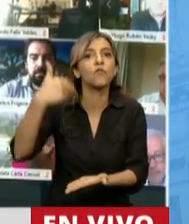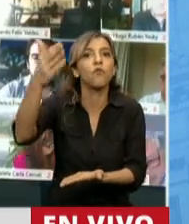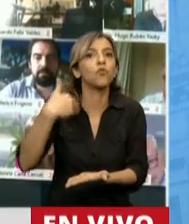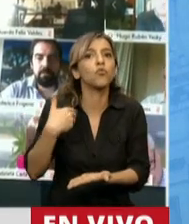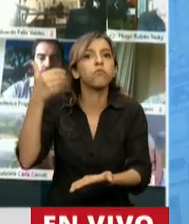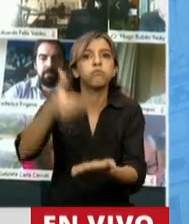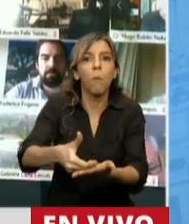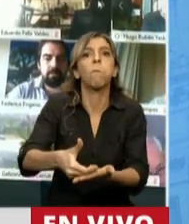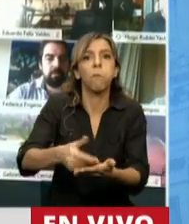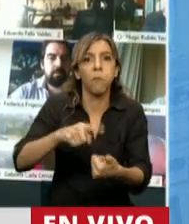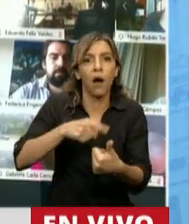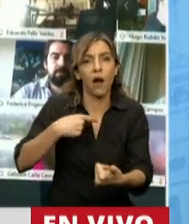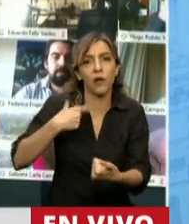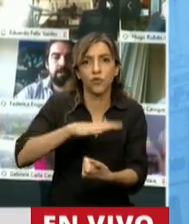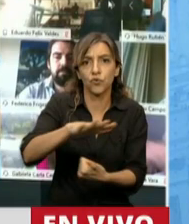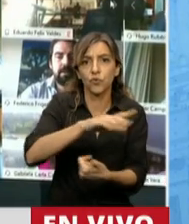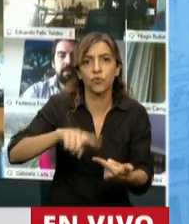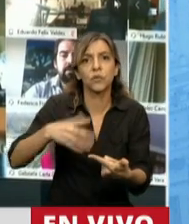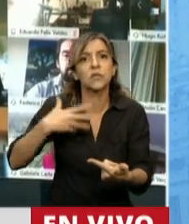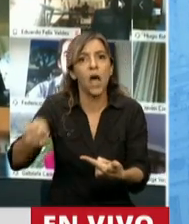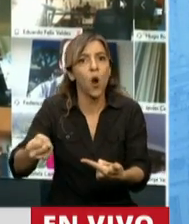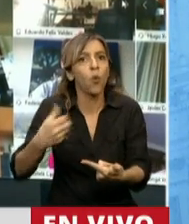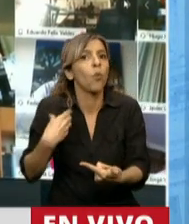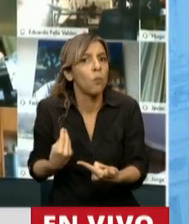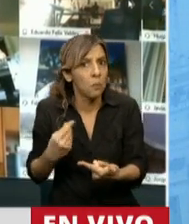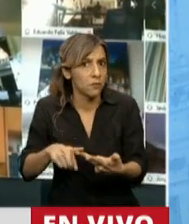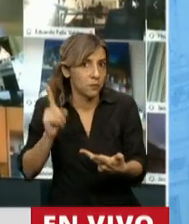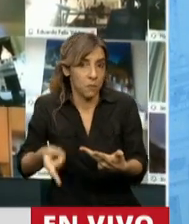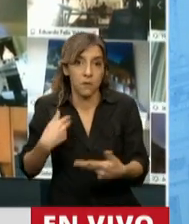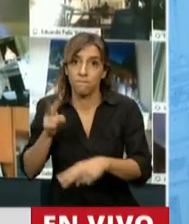social, en salud, pero sobre todo también muy preocupados en la